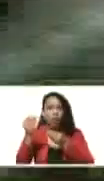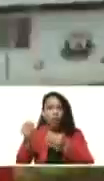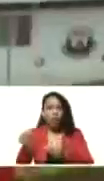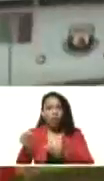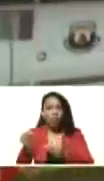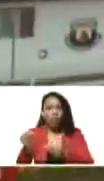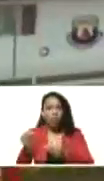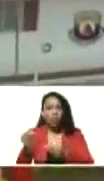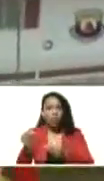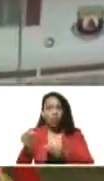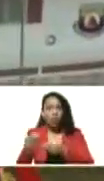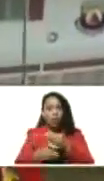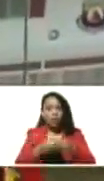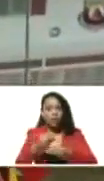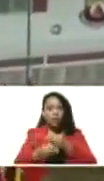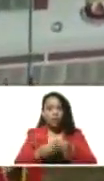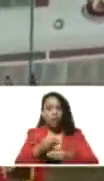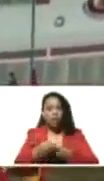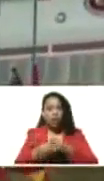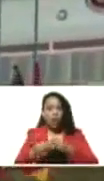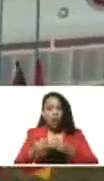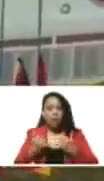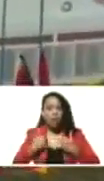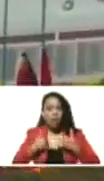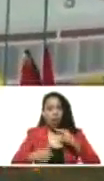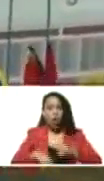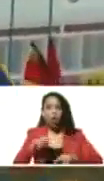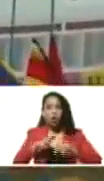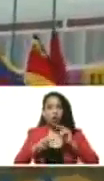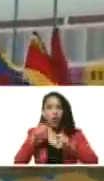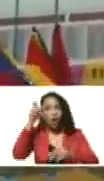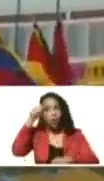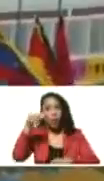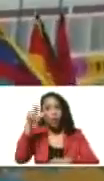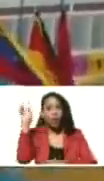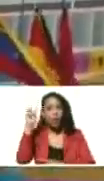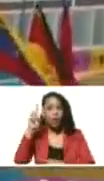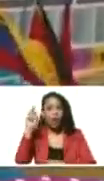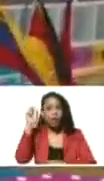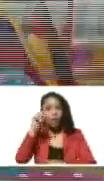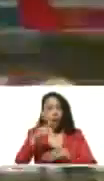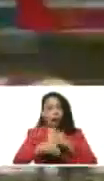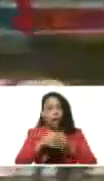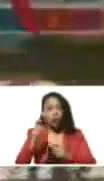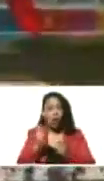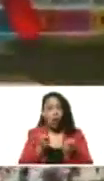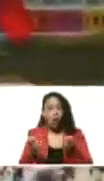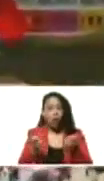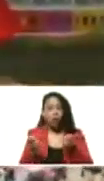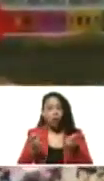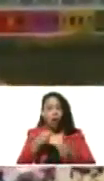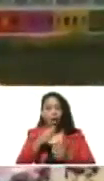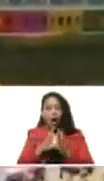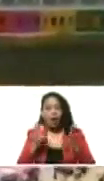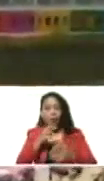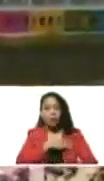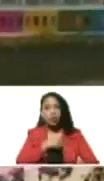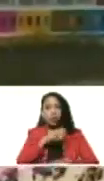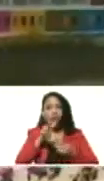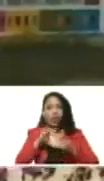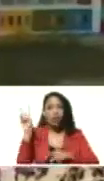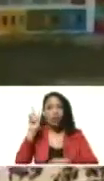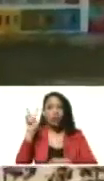talla, porque hay que decirlo, en lo que es la autoconstrucción por parte del pueblo venezolano, que también ha tomado las riendas de la Gran Misión Vivienda